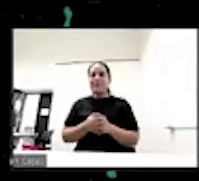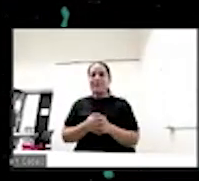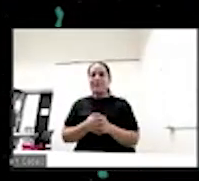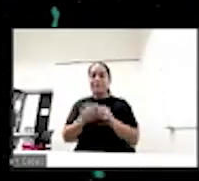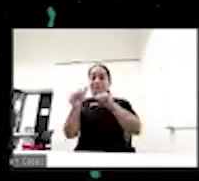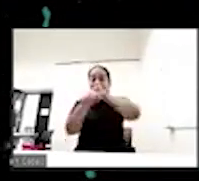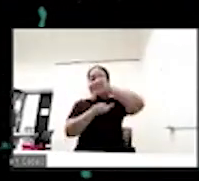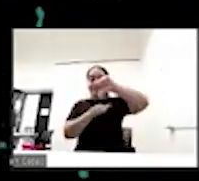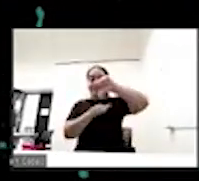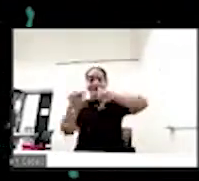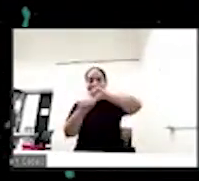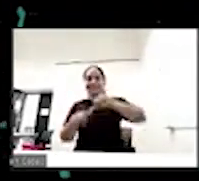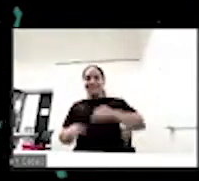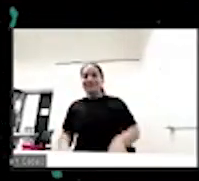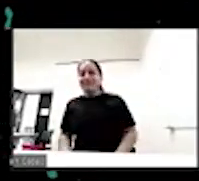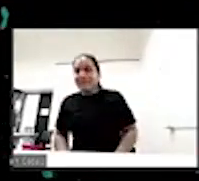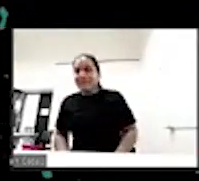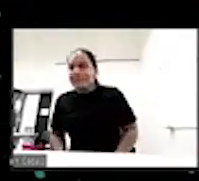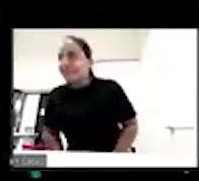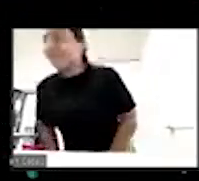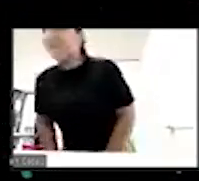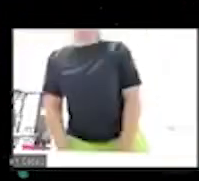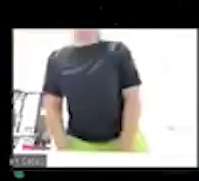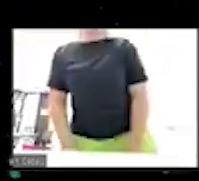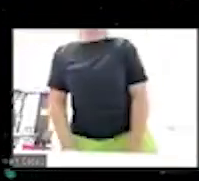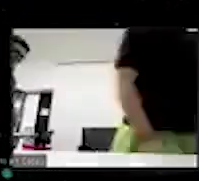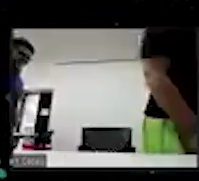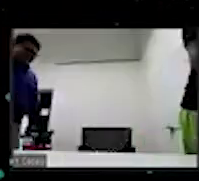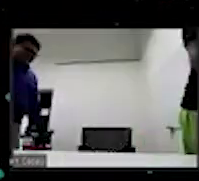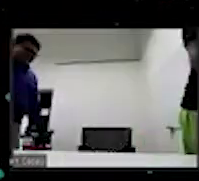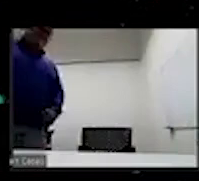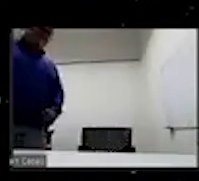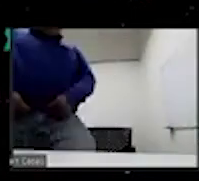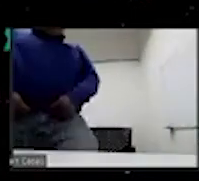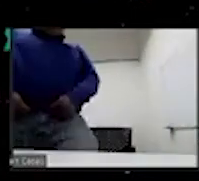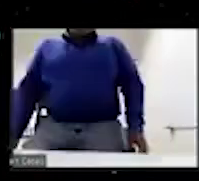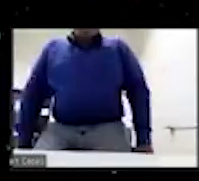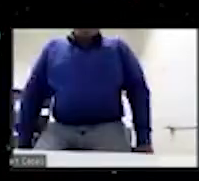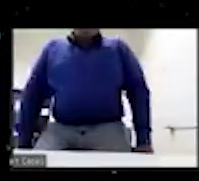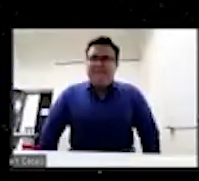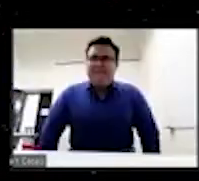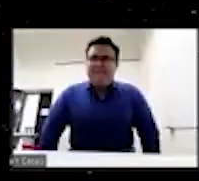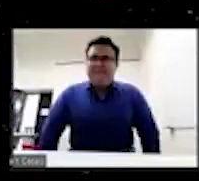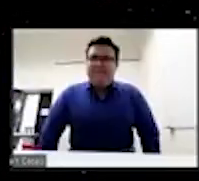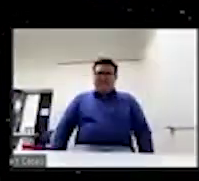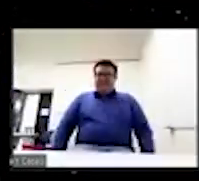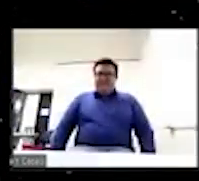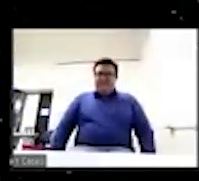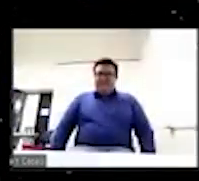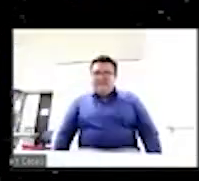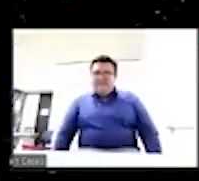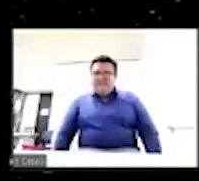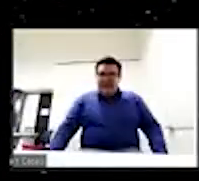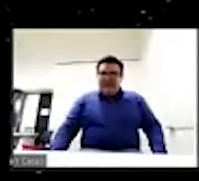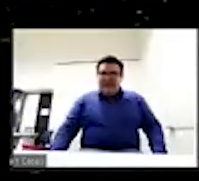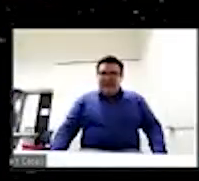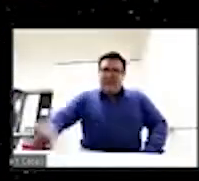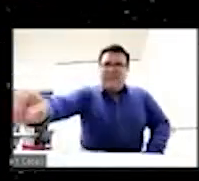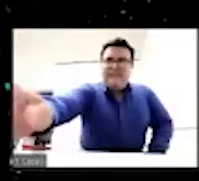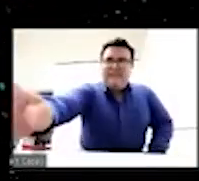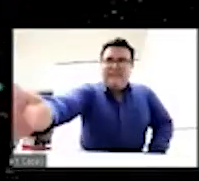me llevó a ver otros animales y a entender que cada uno de ellos tiene algo que lo caracteriza y lo